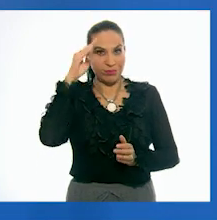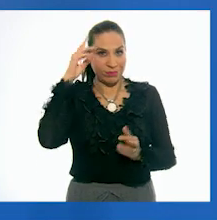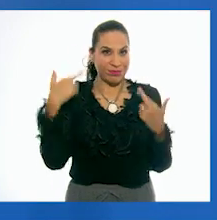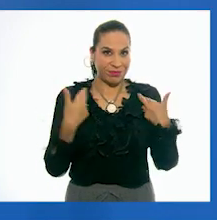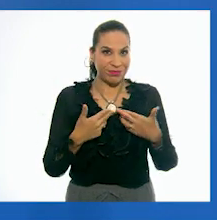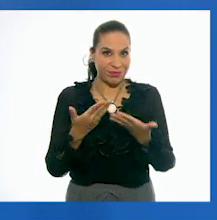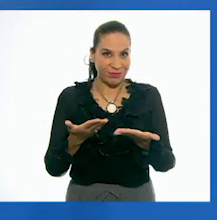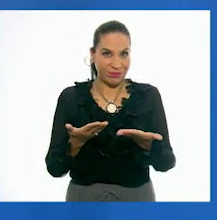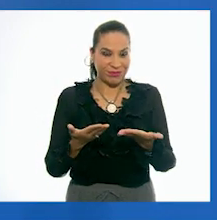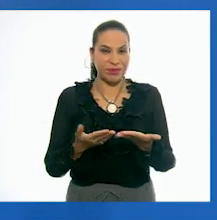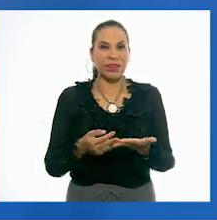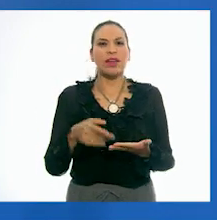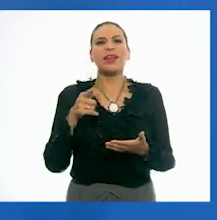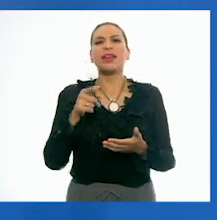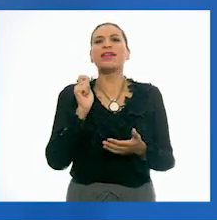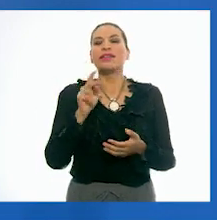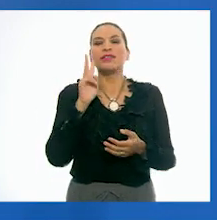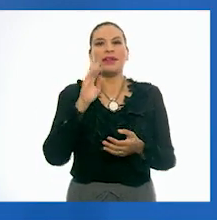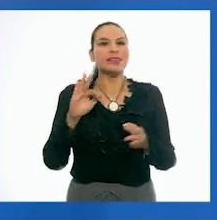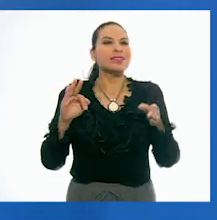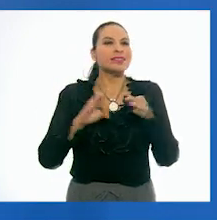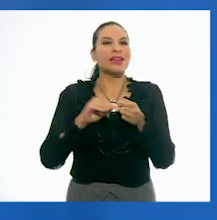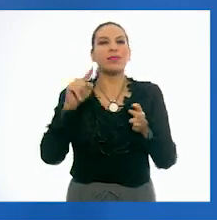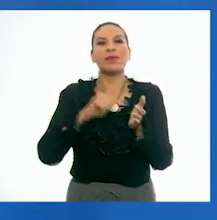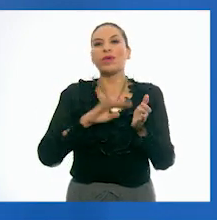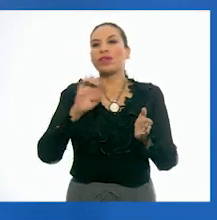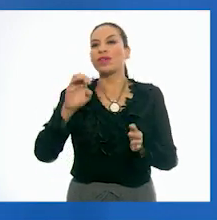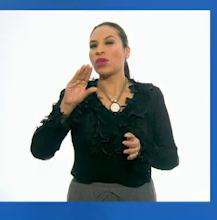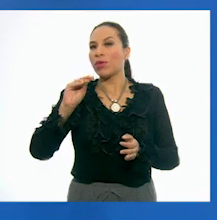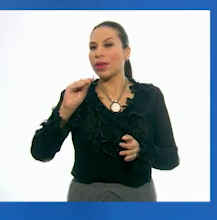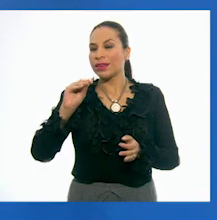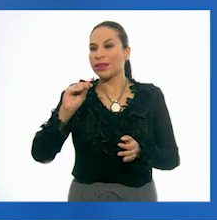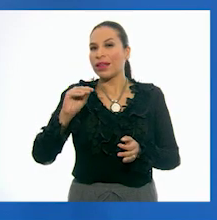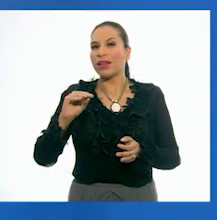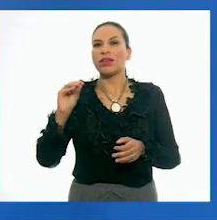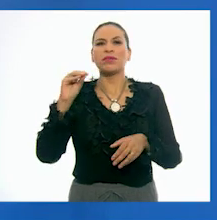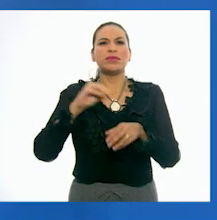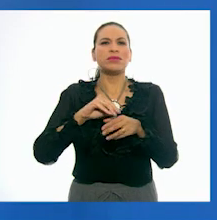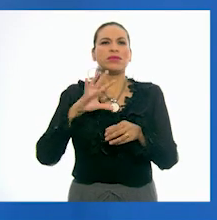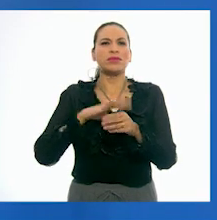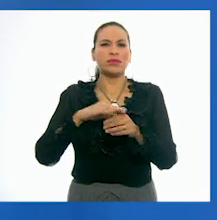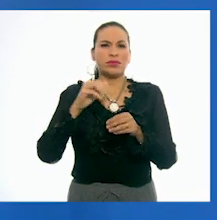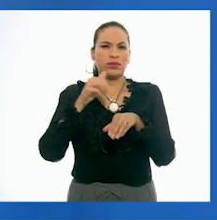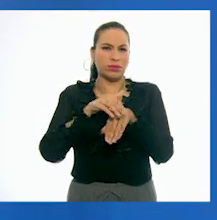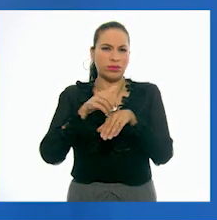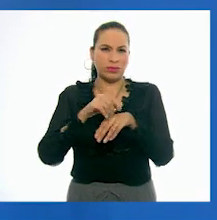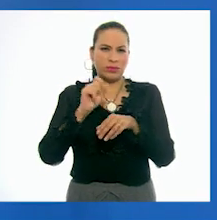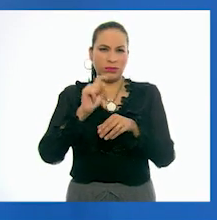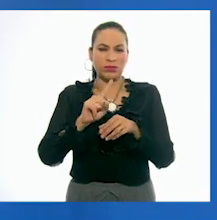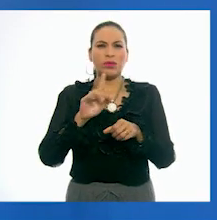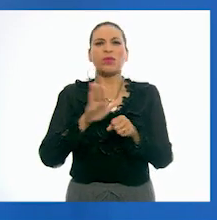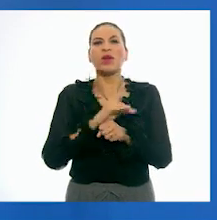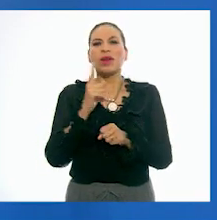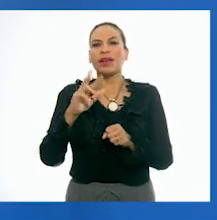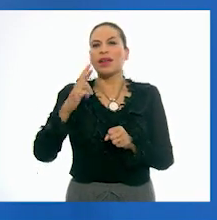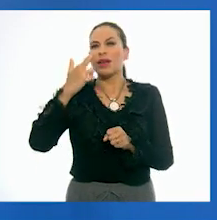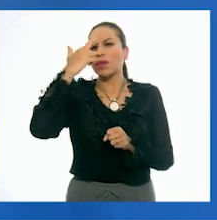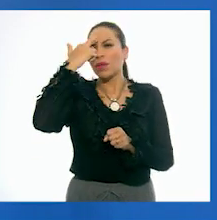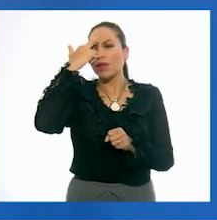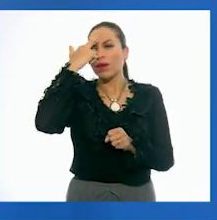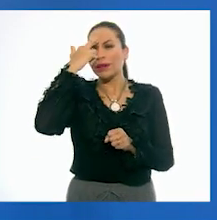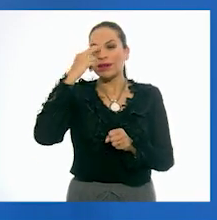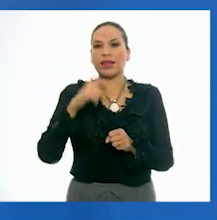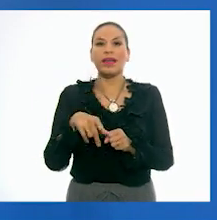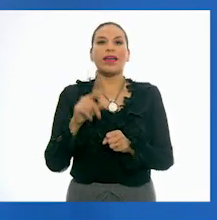maestra? Que sería muy cerca de 1490 y le ponemos el número 1. Porque recordemos